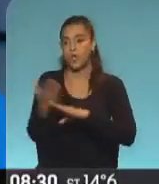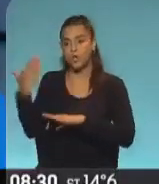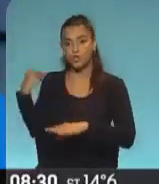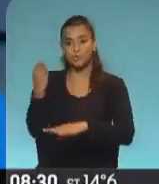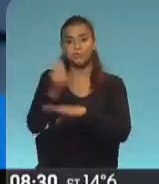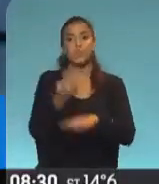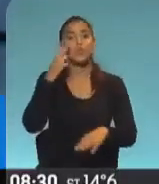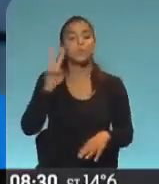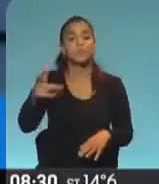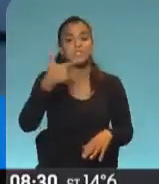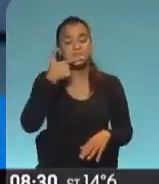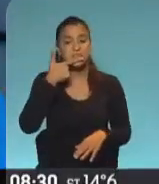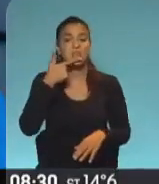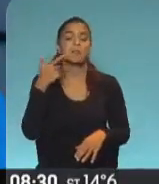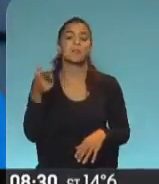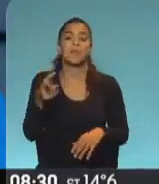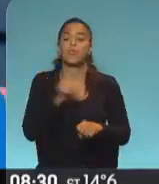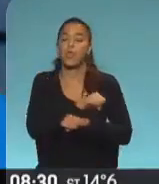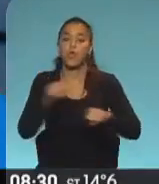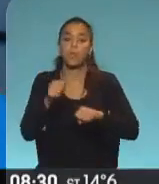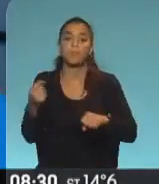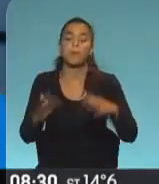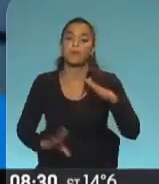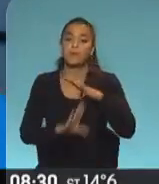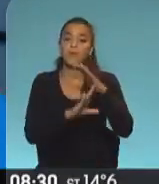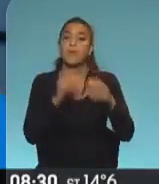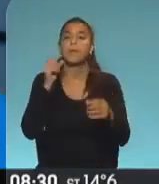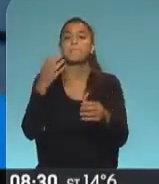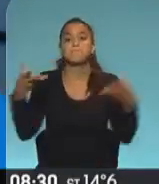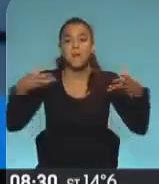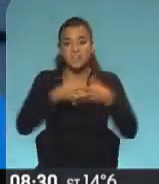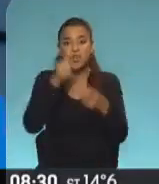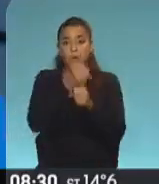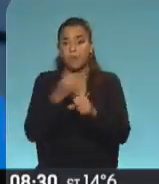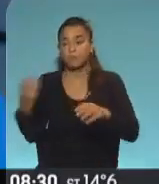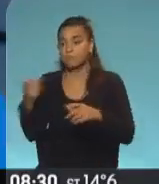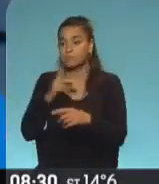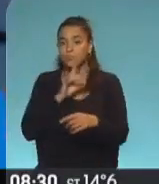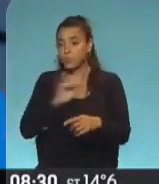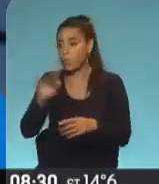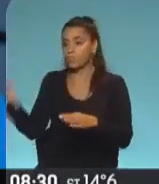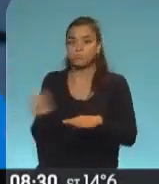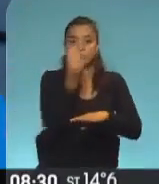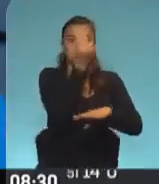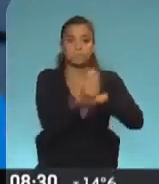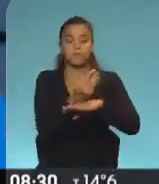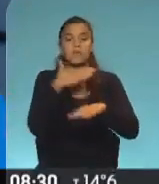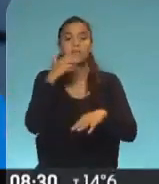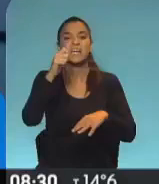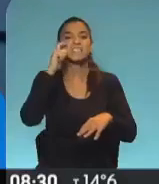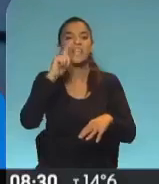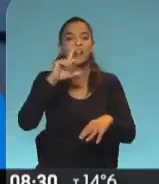en el 2017, de manera muy sorpresiva, cuando el líder del Partido Laborista renunció y la designó a Jacinda como